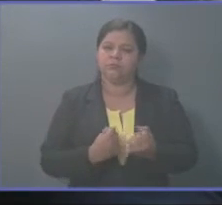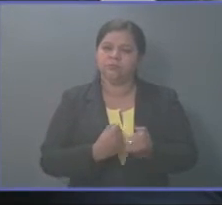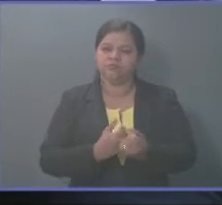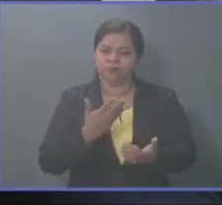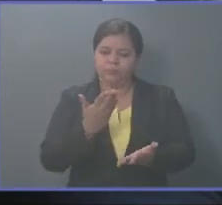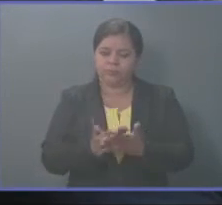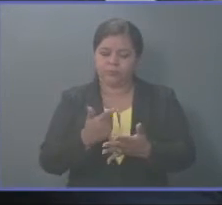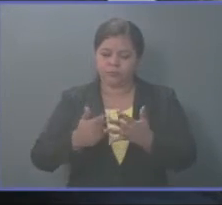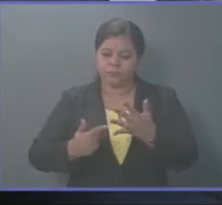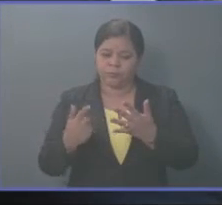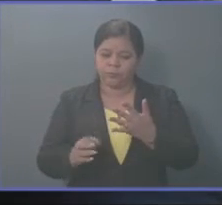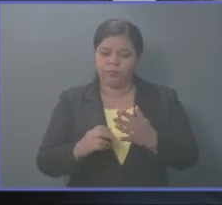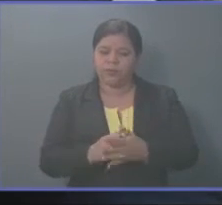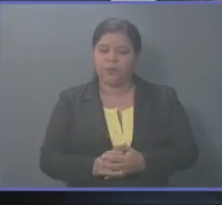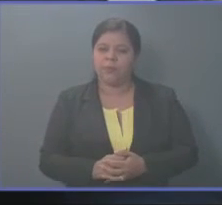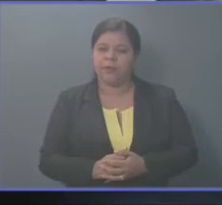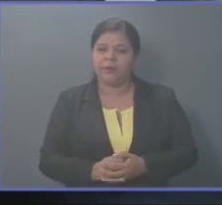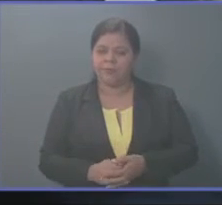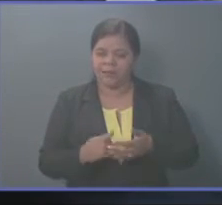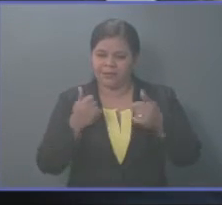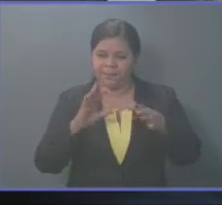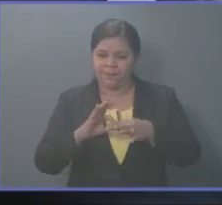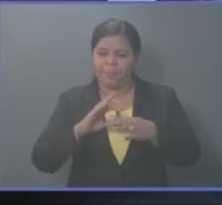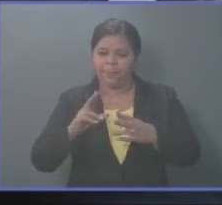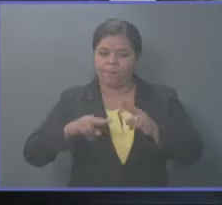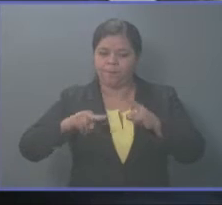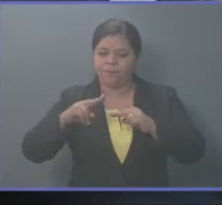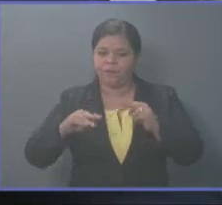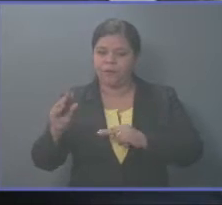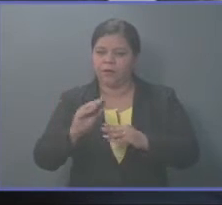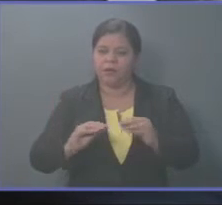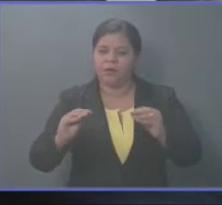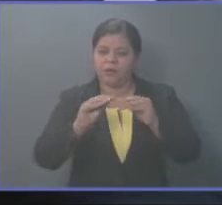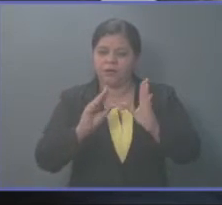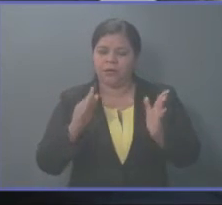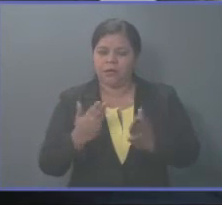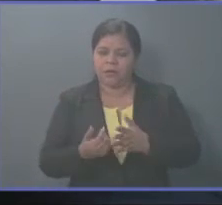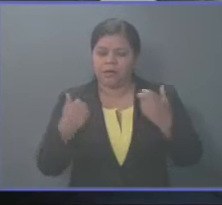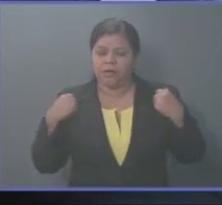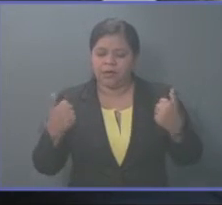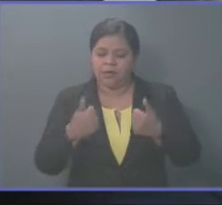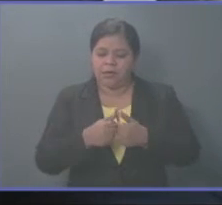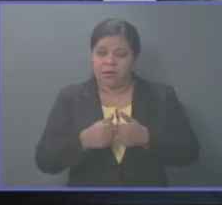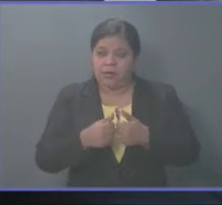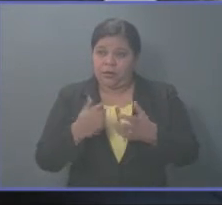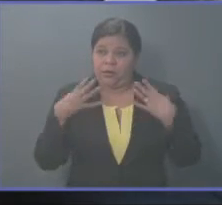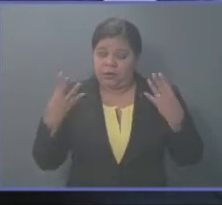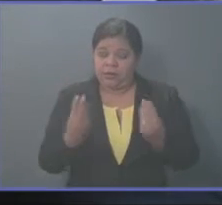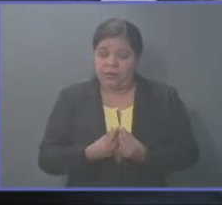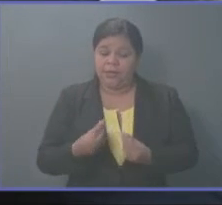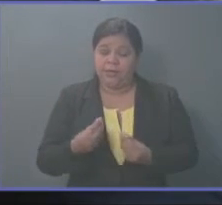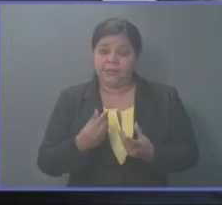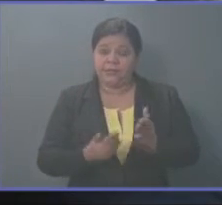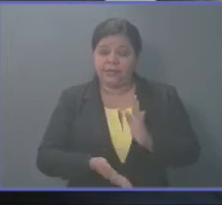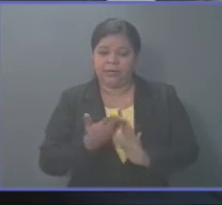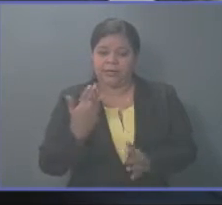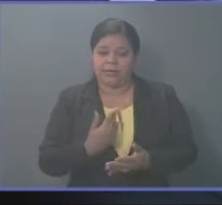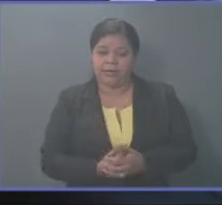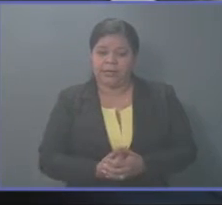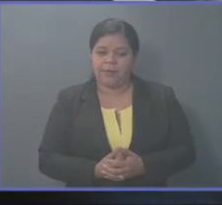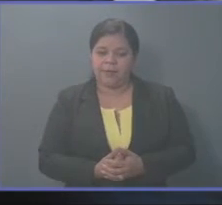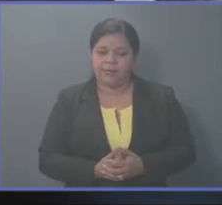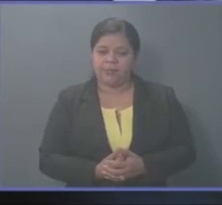de iniciativas que vengan en pro de una construcción integral de una sociedad nueva en El Salvador. Así que muchas gracias a todas y todos.